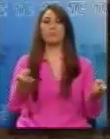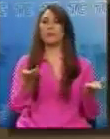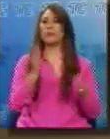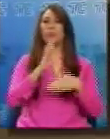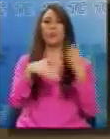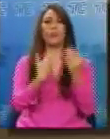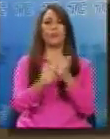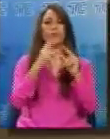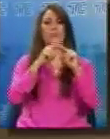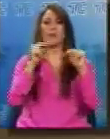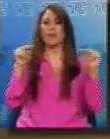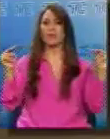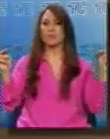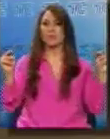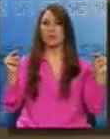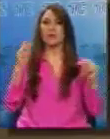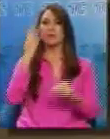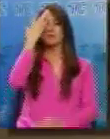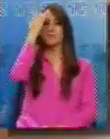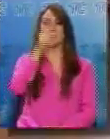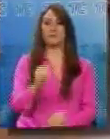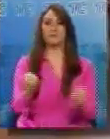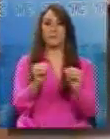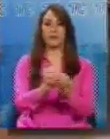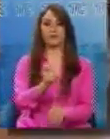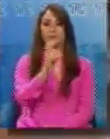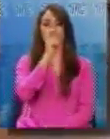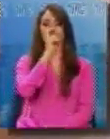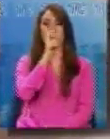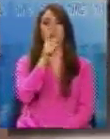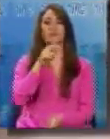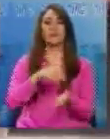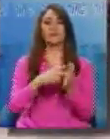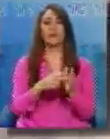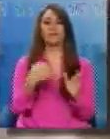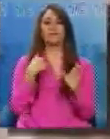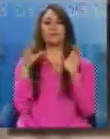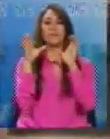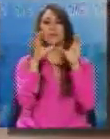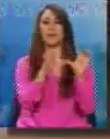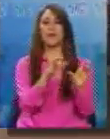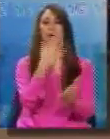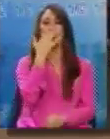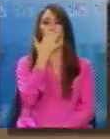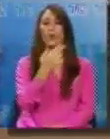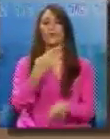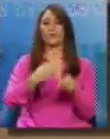reciclado. Por cumplir todas estas exigencias, el aeropuerto acredita la certificación de oro